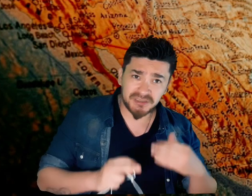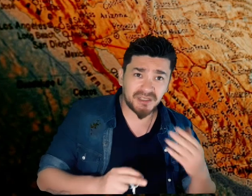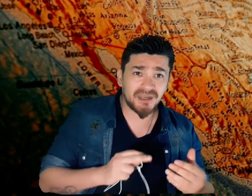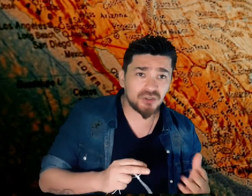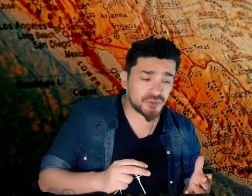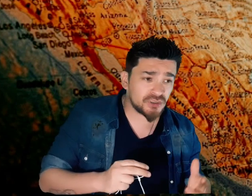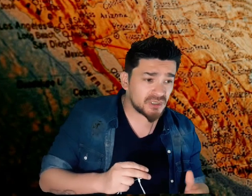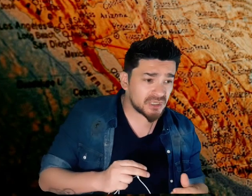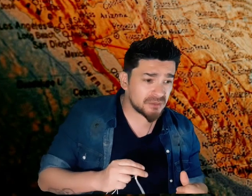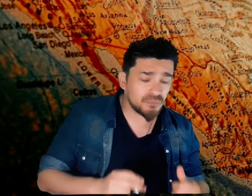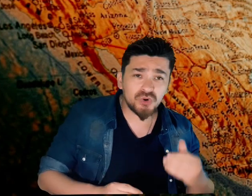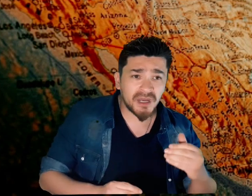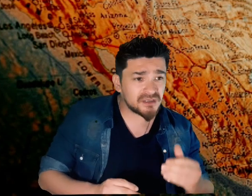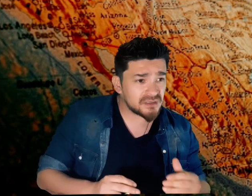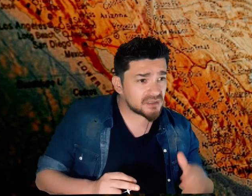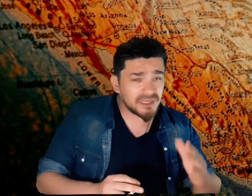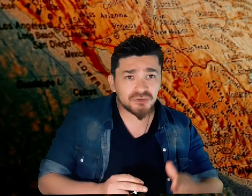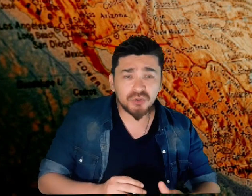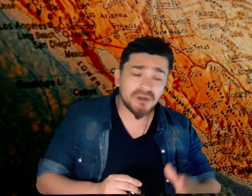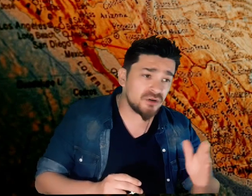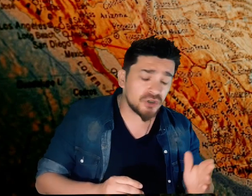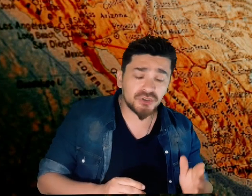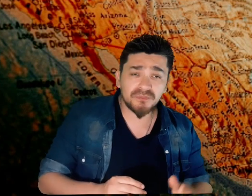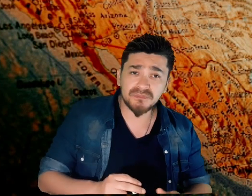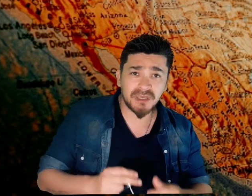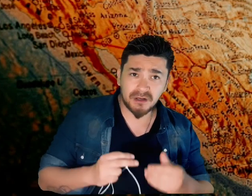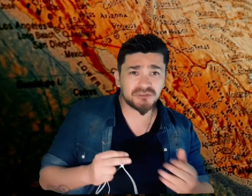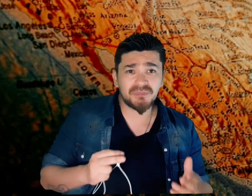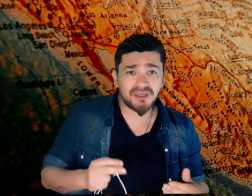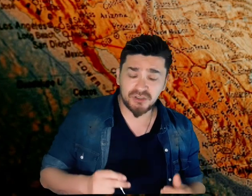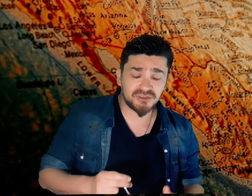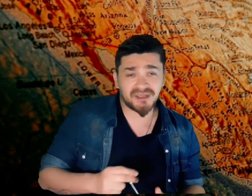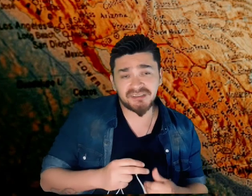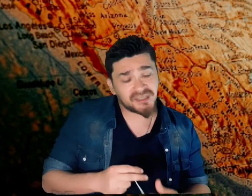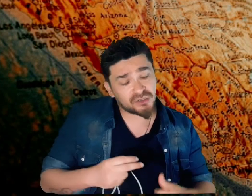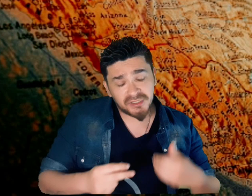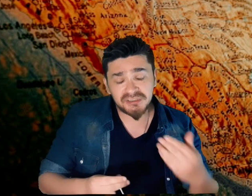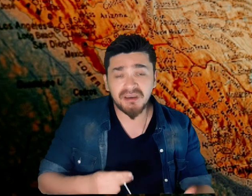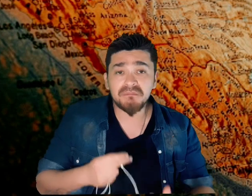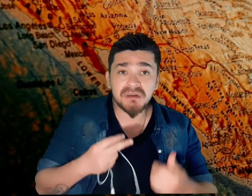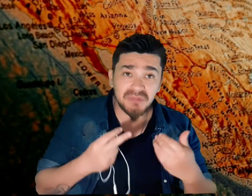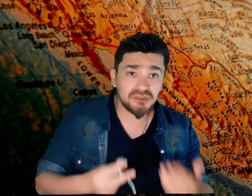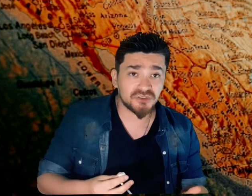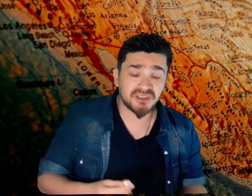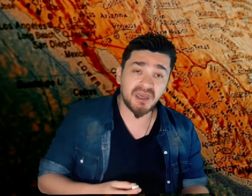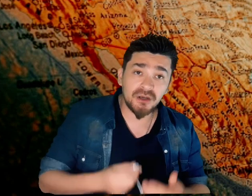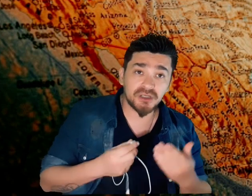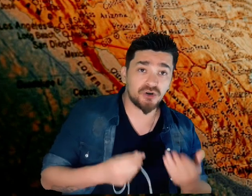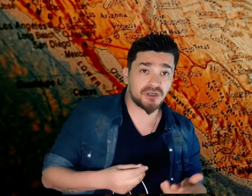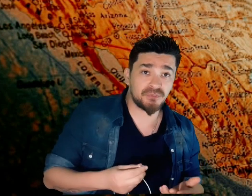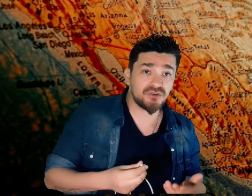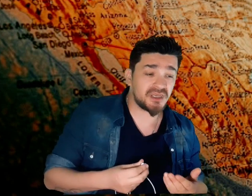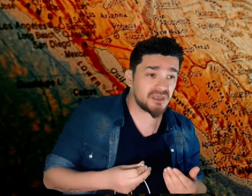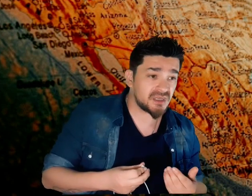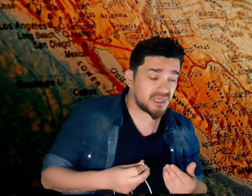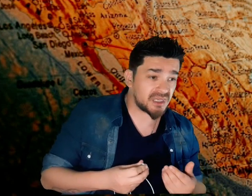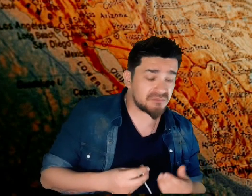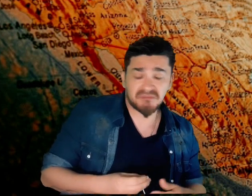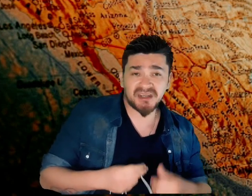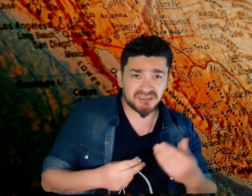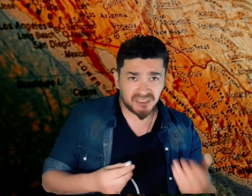simplemente por criticar al otro buscan esto, buscan lo otro, que como siempre les digo, si la crítica es constructiva, bienvenido sea, es lo que